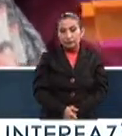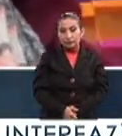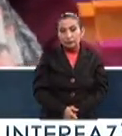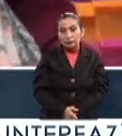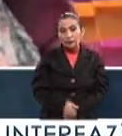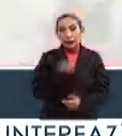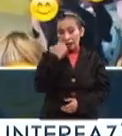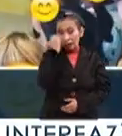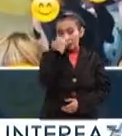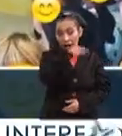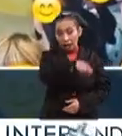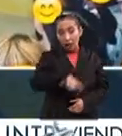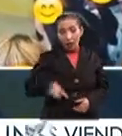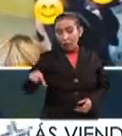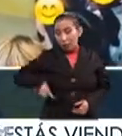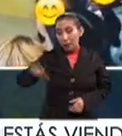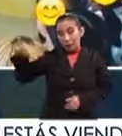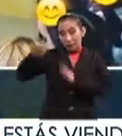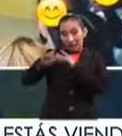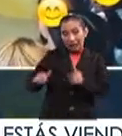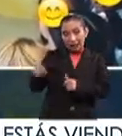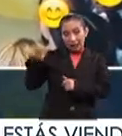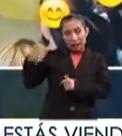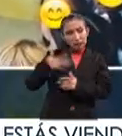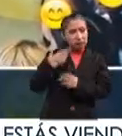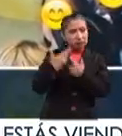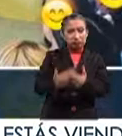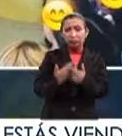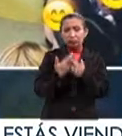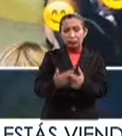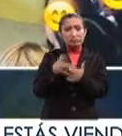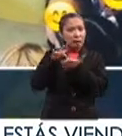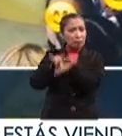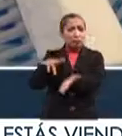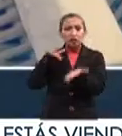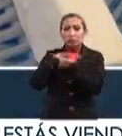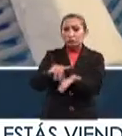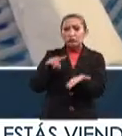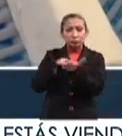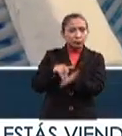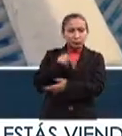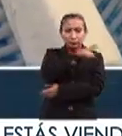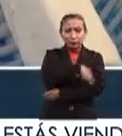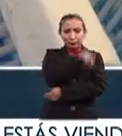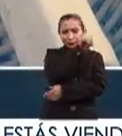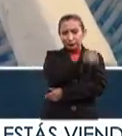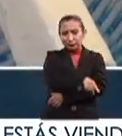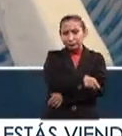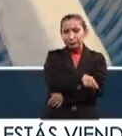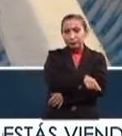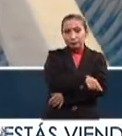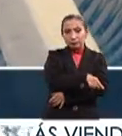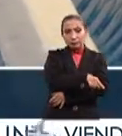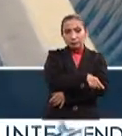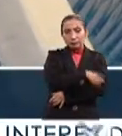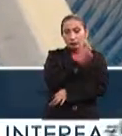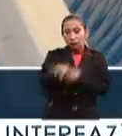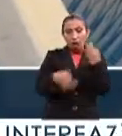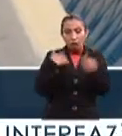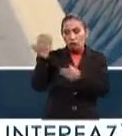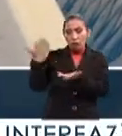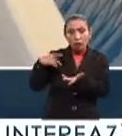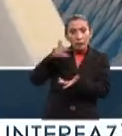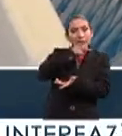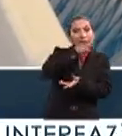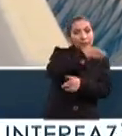por ejemplo, las escuelas públicas de allá tienen muchísimo apoyo por parte de todos lados,